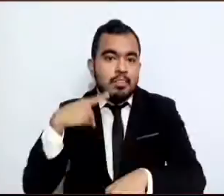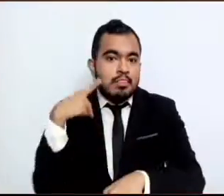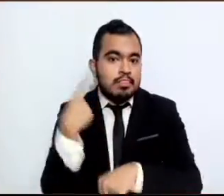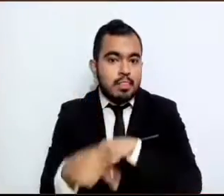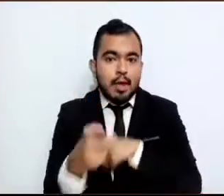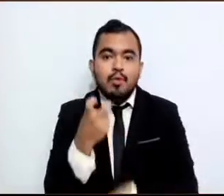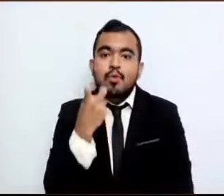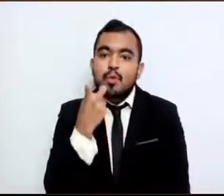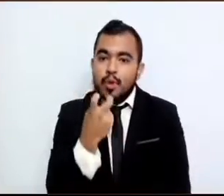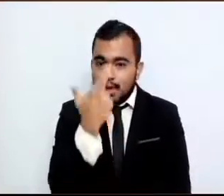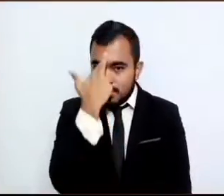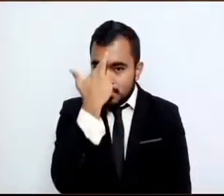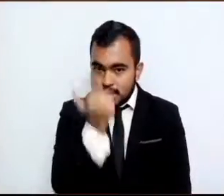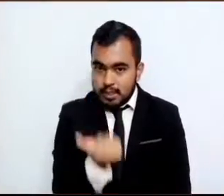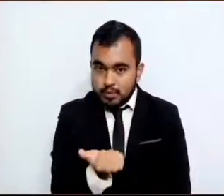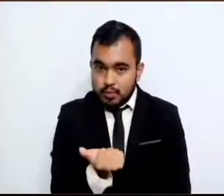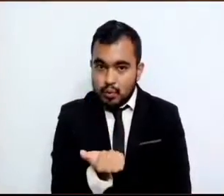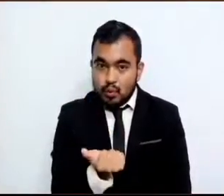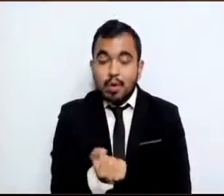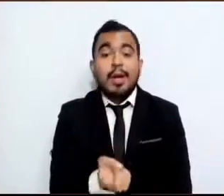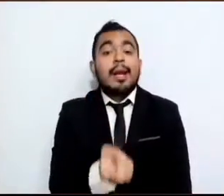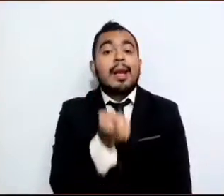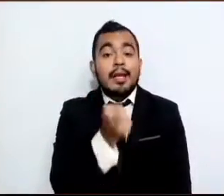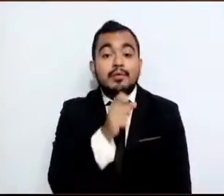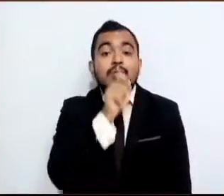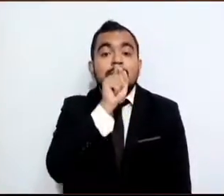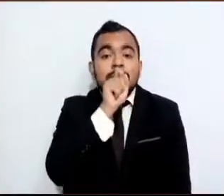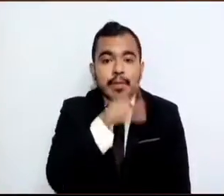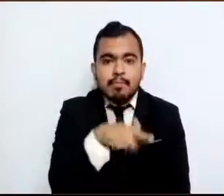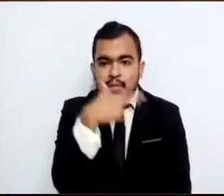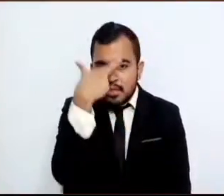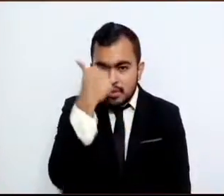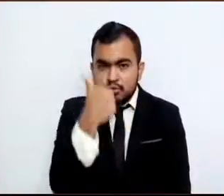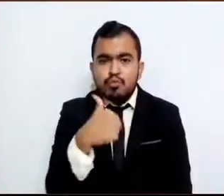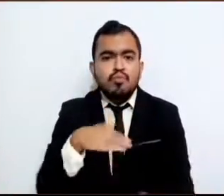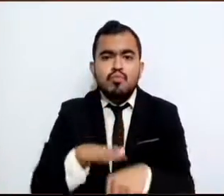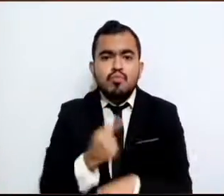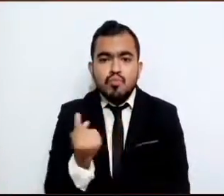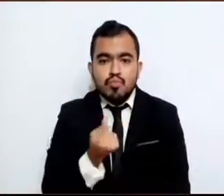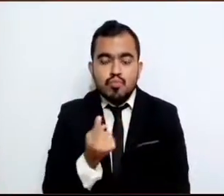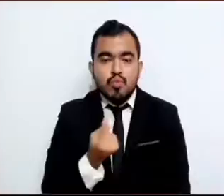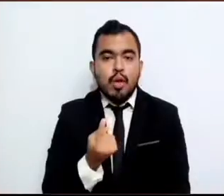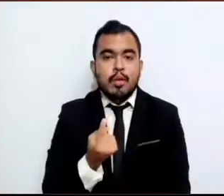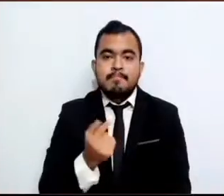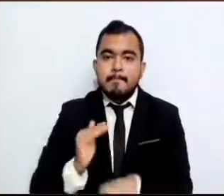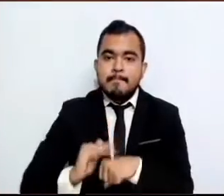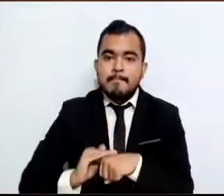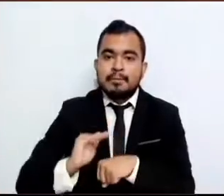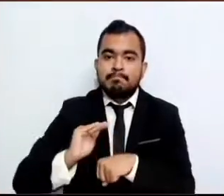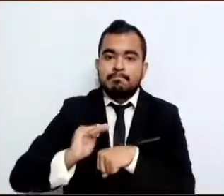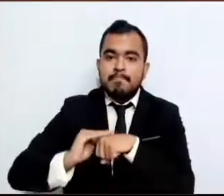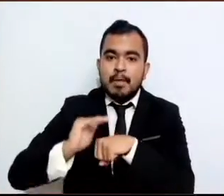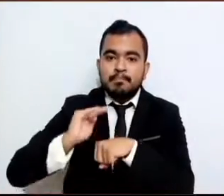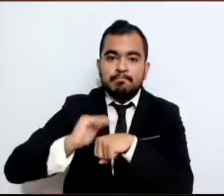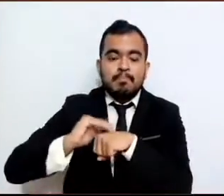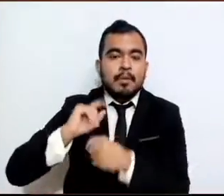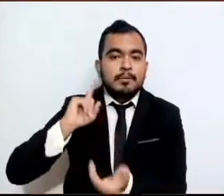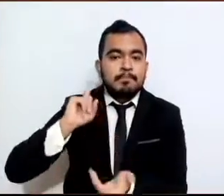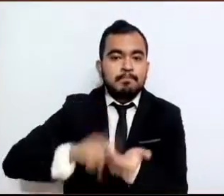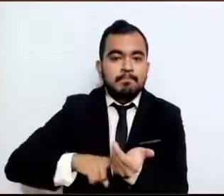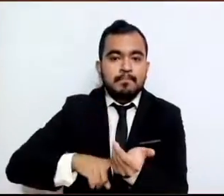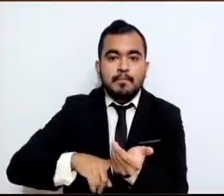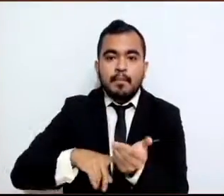Esto es porque cada vez gastamos y acabamos más con diversos